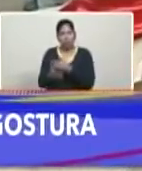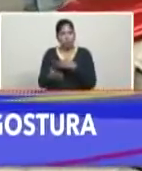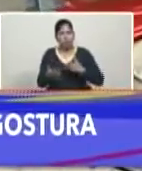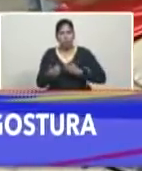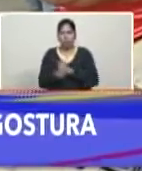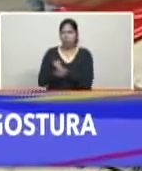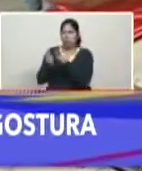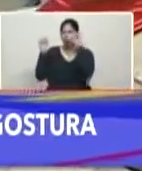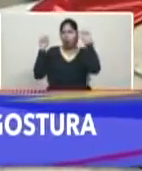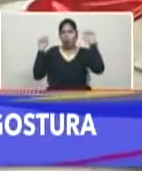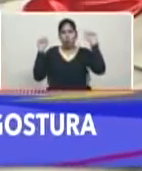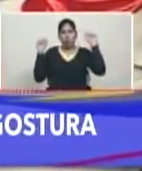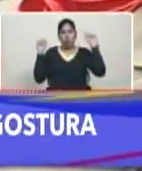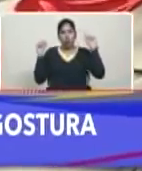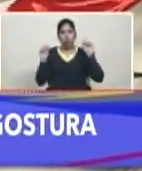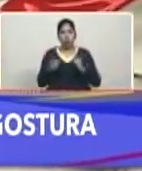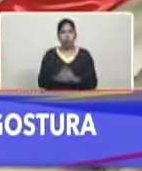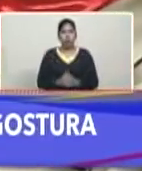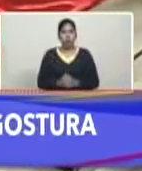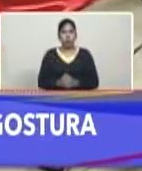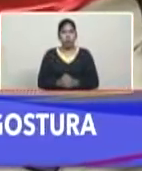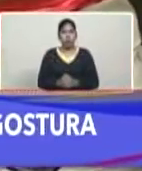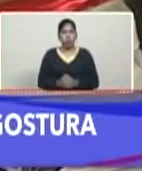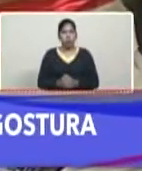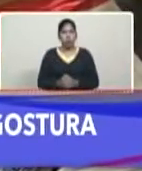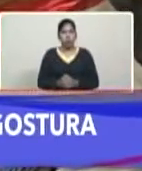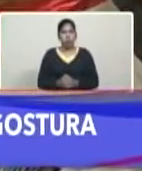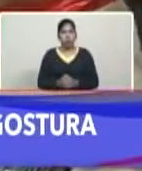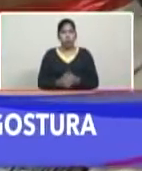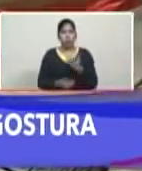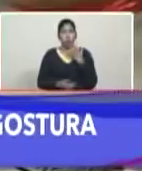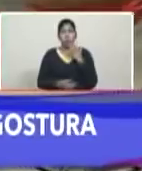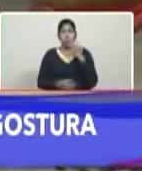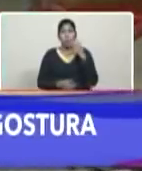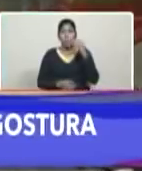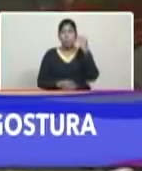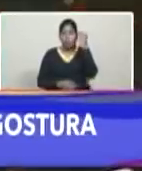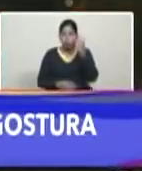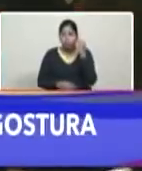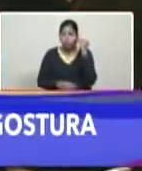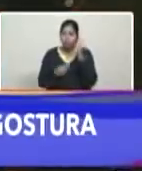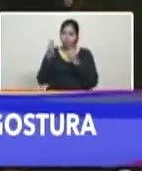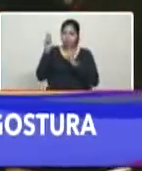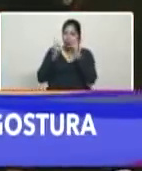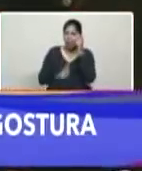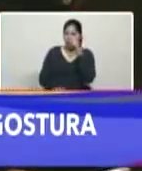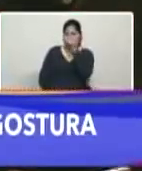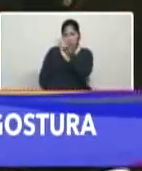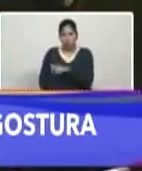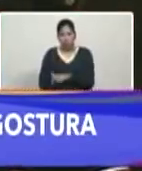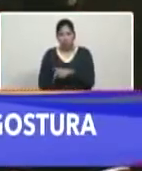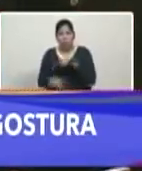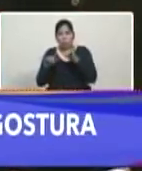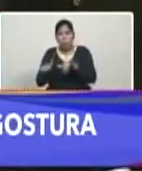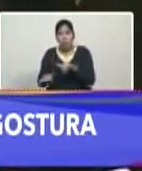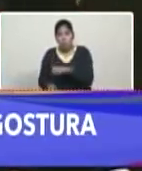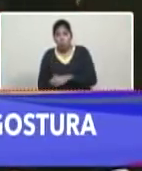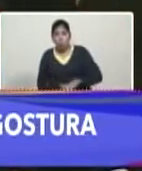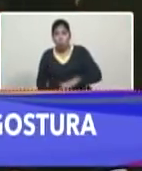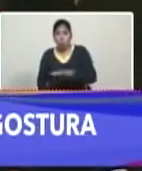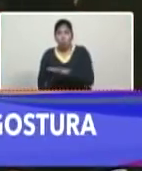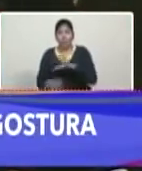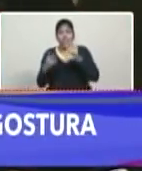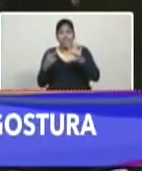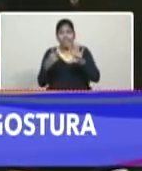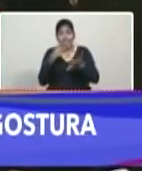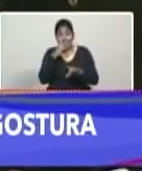Cuando pensamos en nuestro comandante Hugo Chávez, que estuvo en esta misma plaza hace